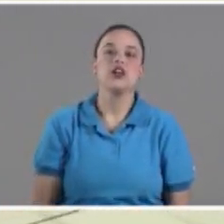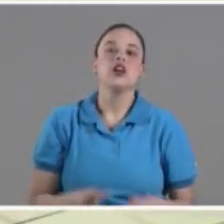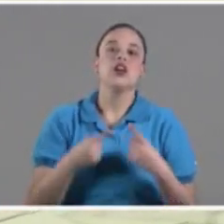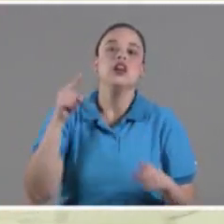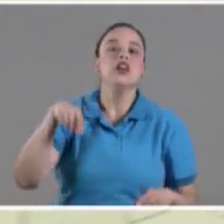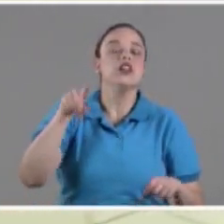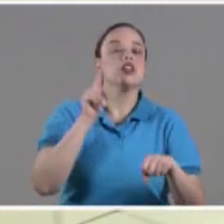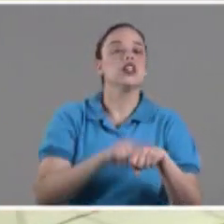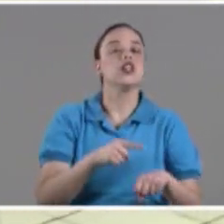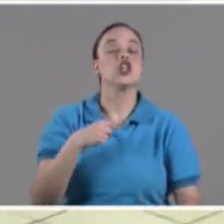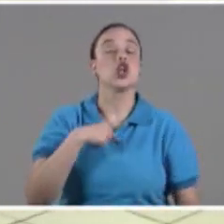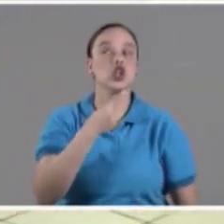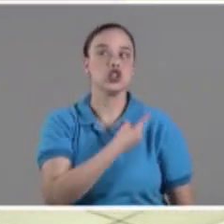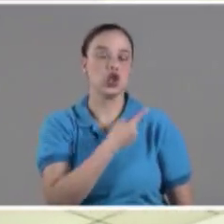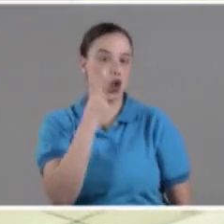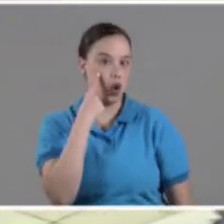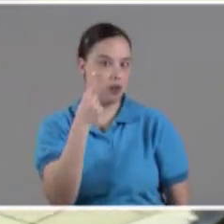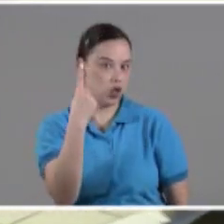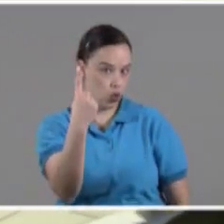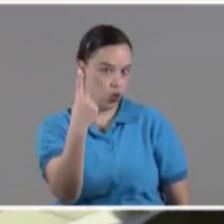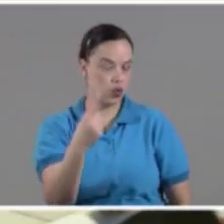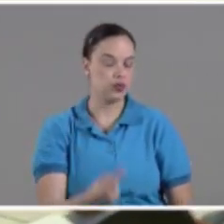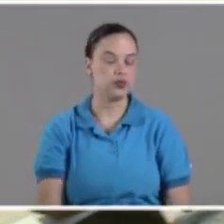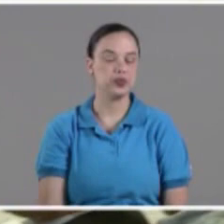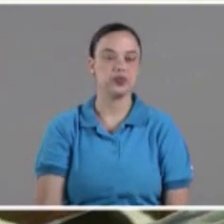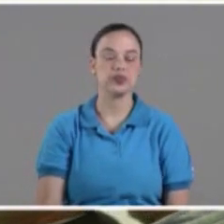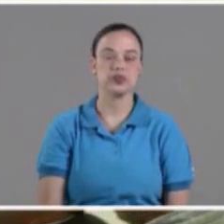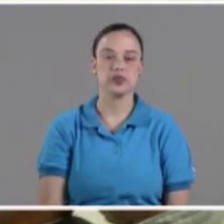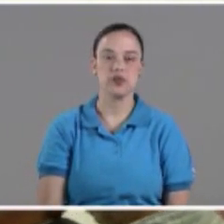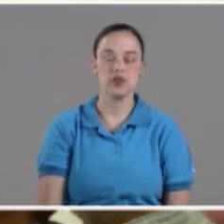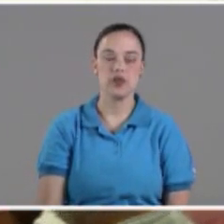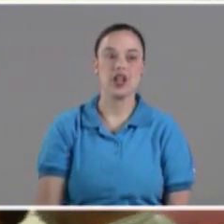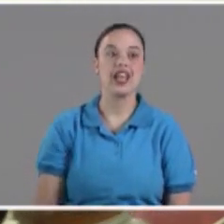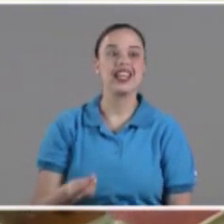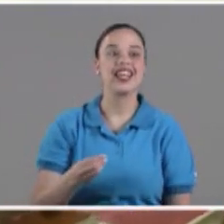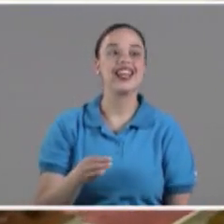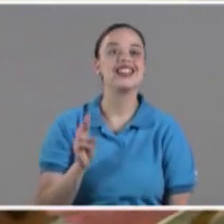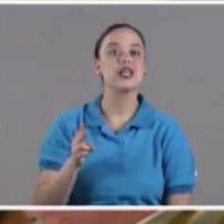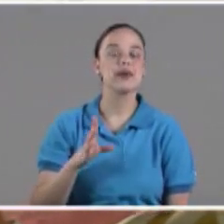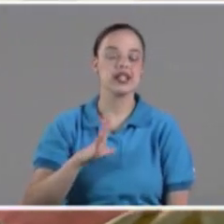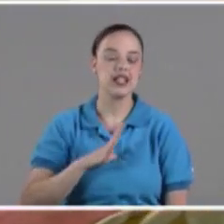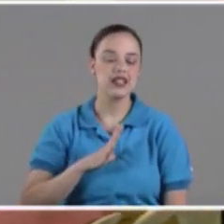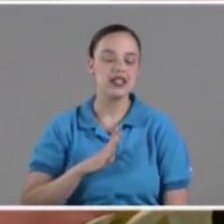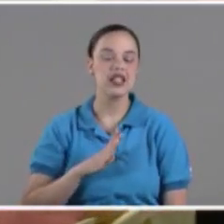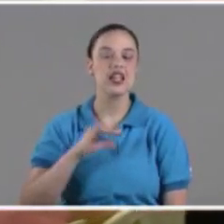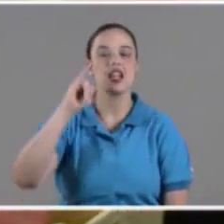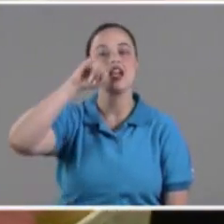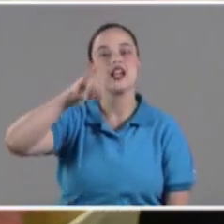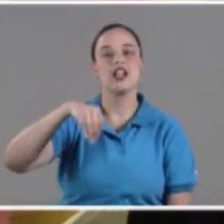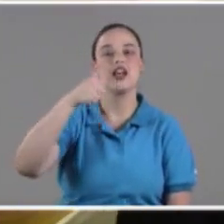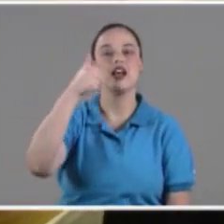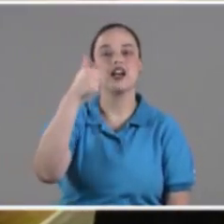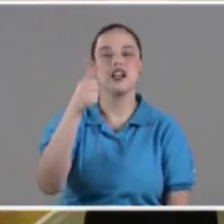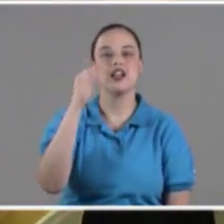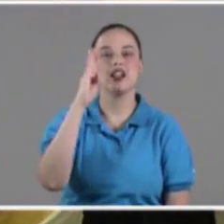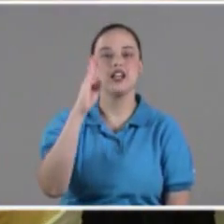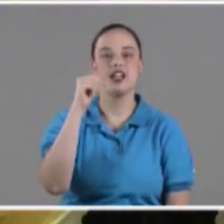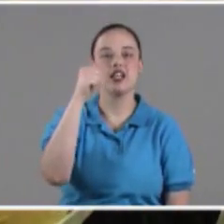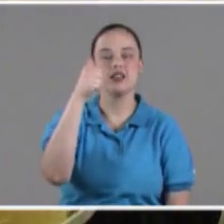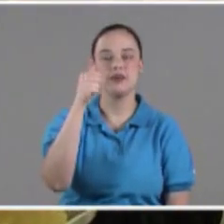en este momento yo solo miro uno que siempre tenía su jabalina preparada